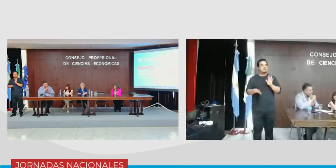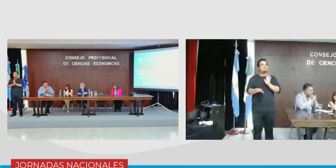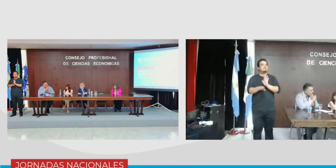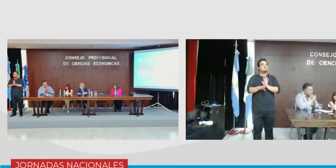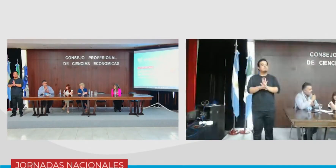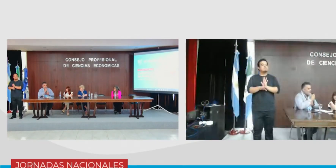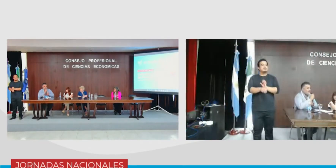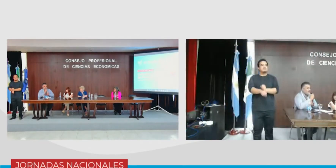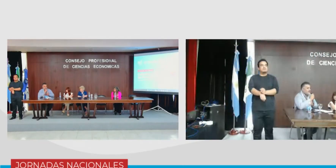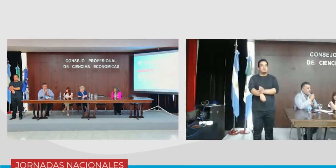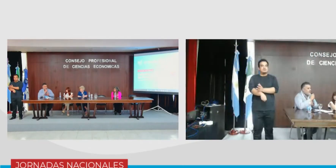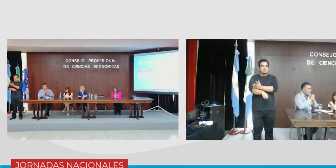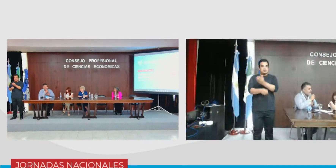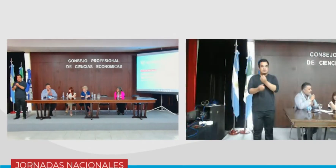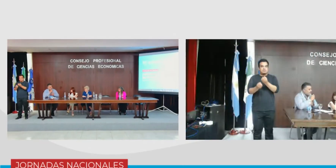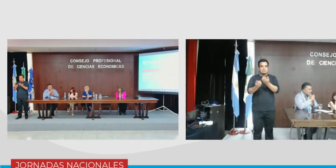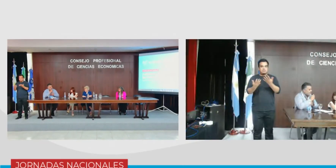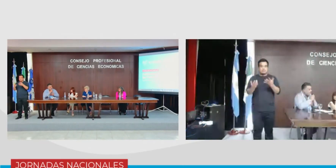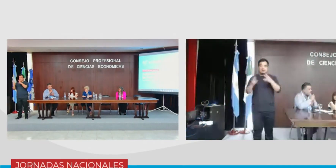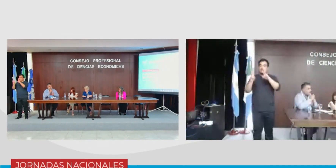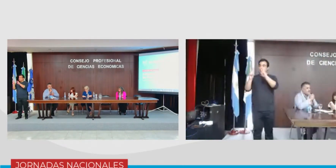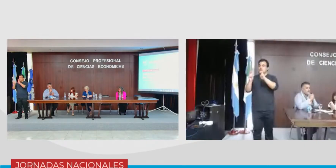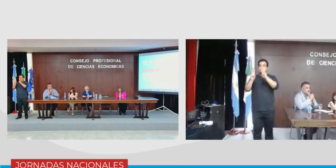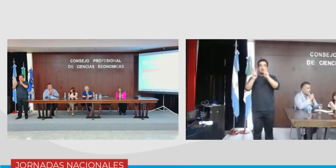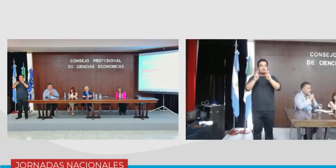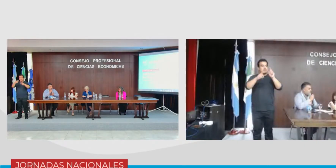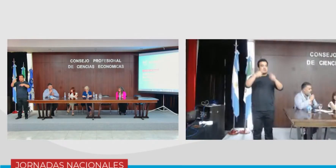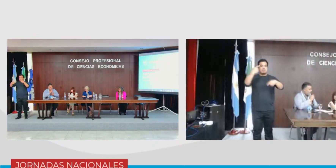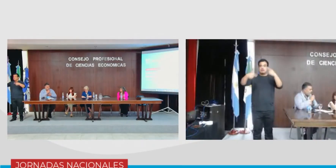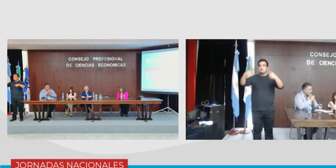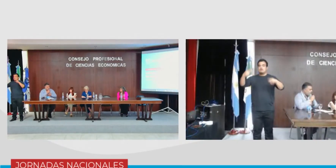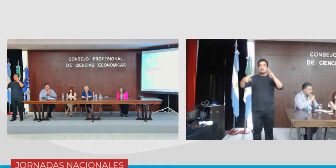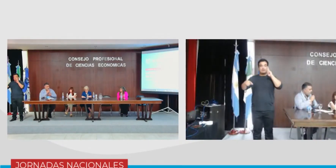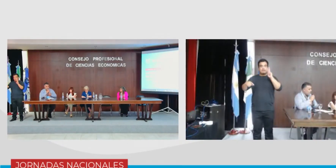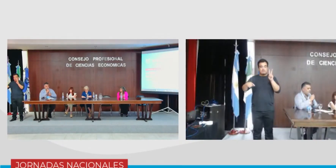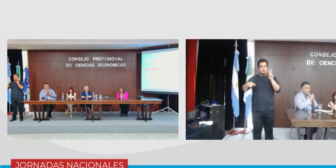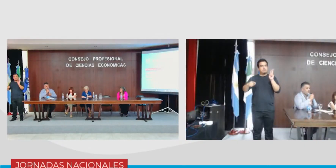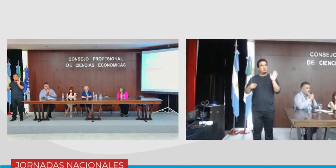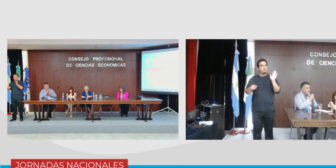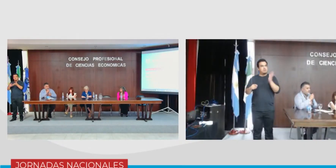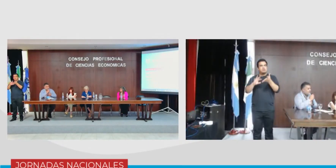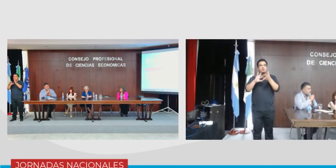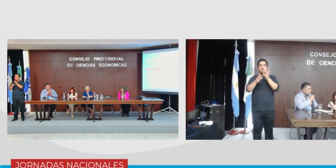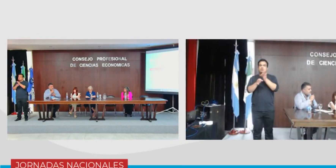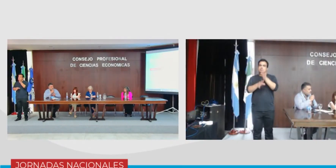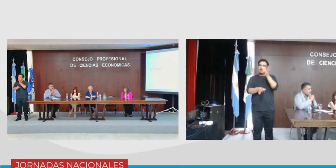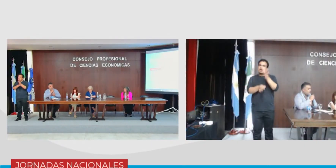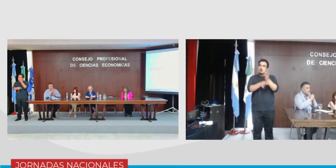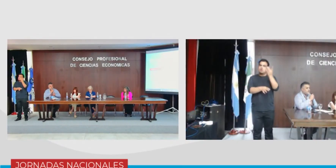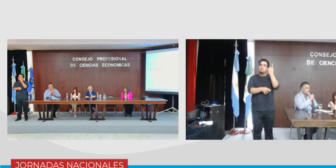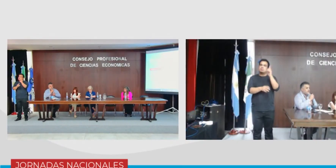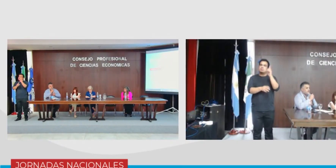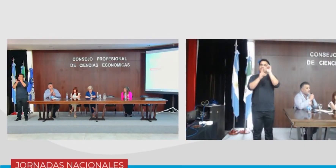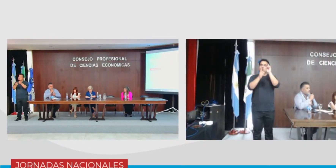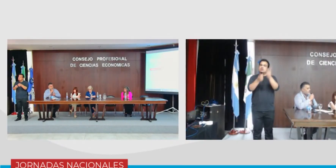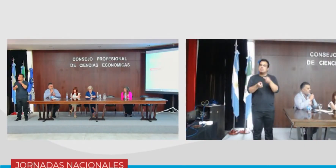emocionado porque hemos abordado diferentes temáticas con un elevado nivel académico, pero también con una gran sensibilidad,